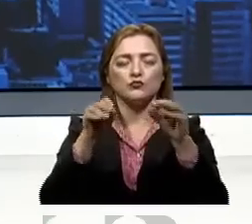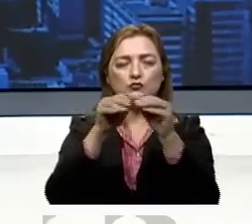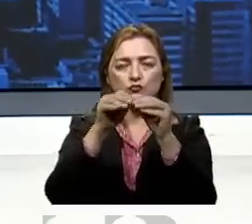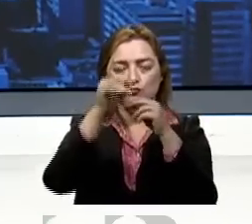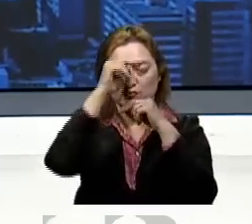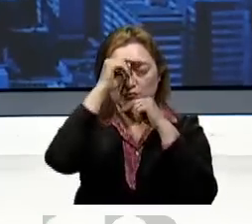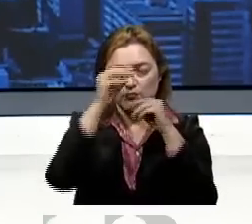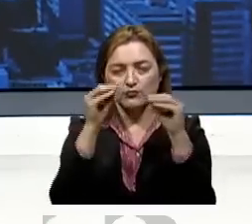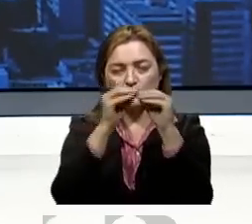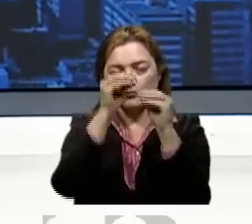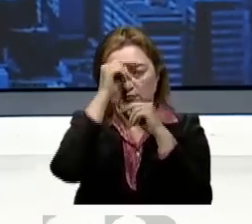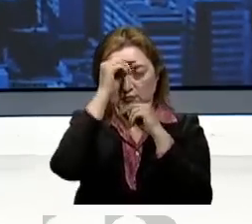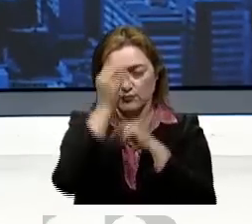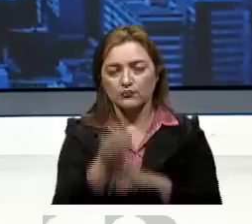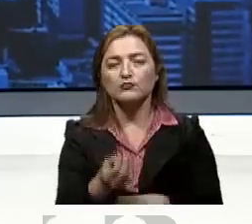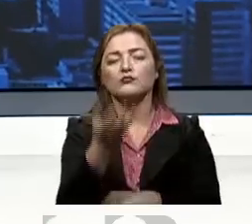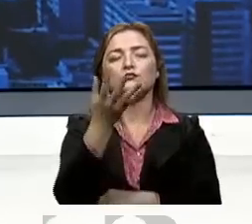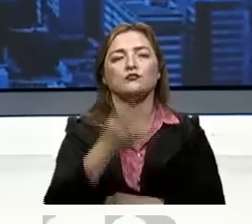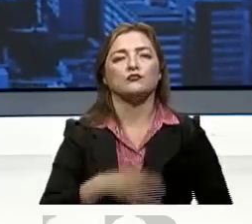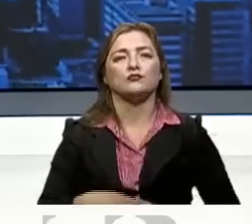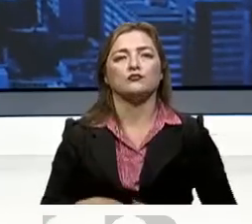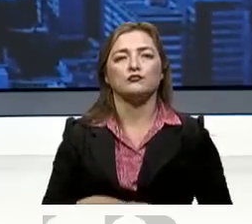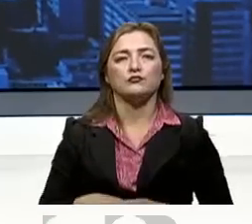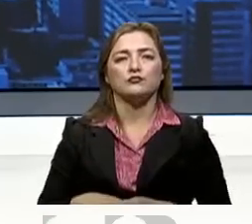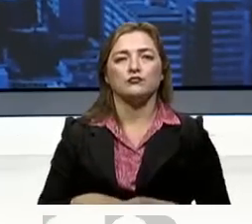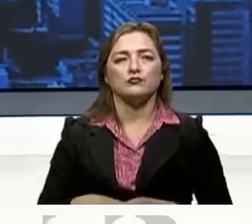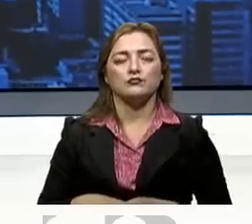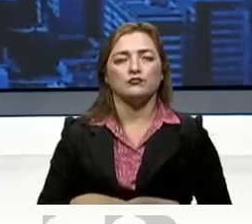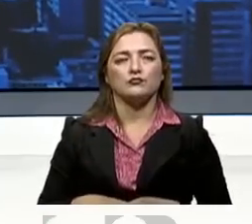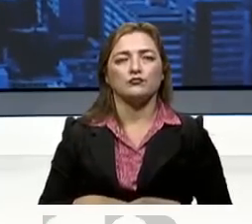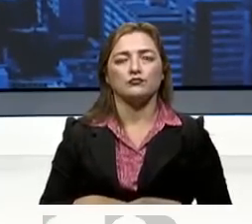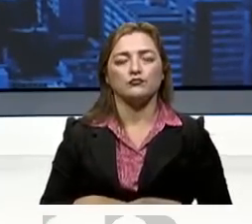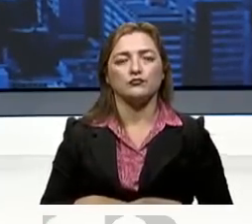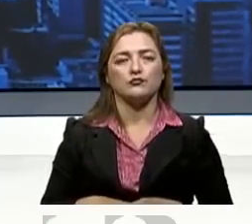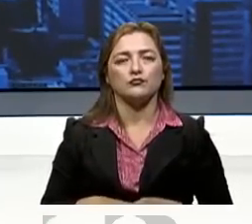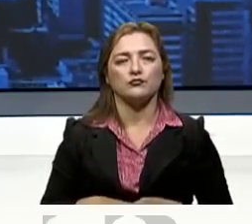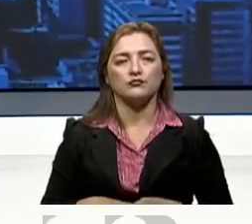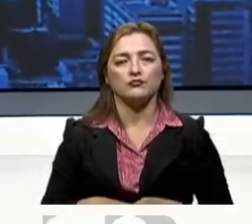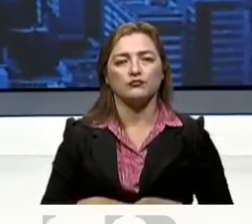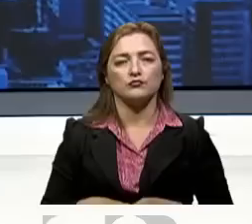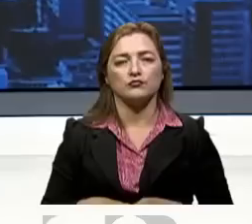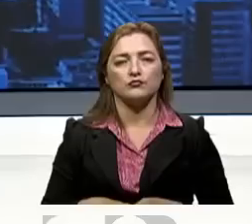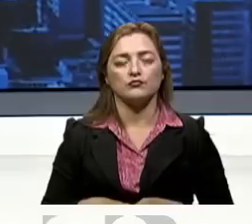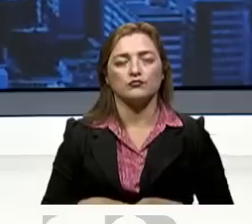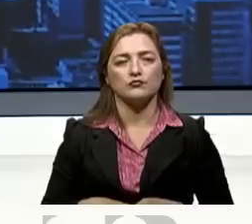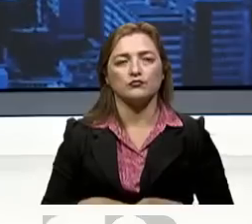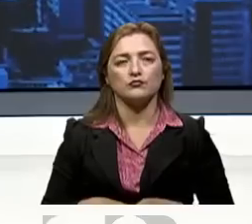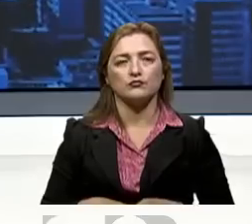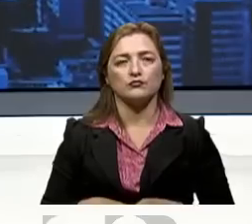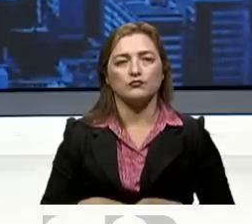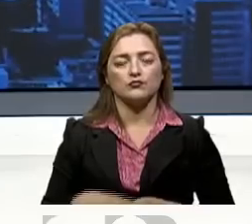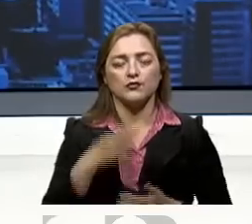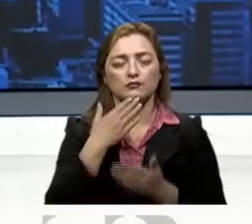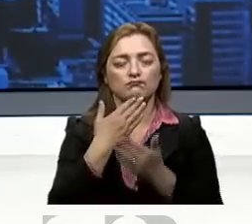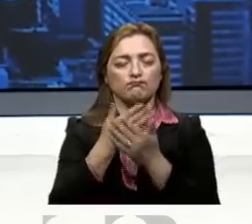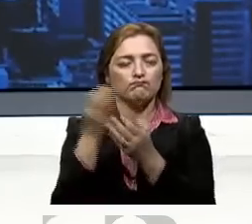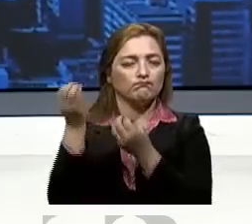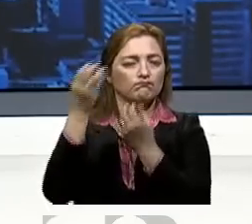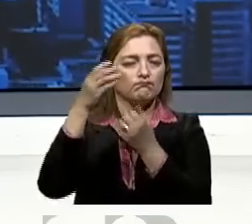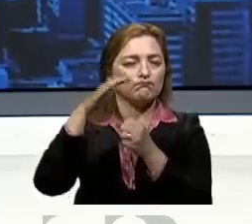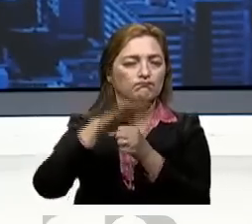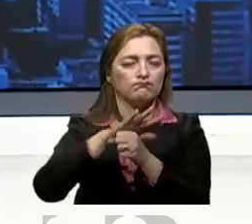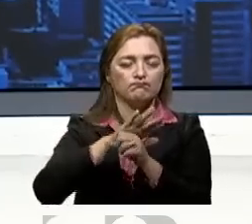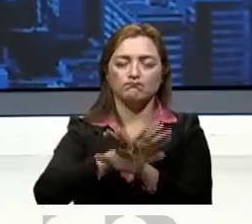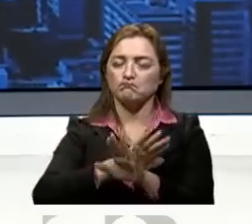estudio con ustedes, compañeras, que nos tienen más noticias. Muy buenos días. Muchísimas gracias, Steffi, por este completo informe sobre